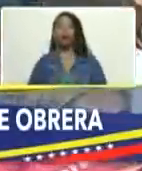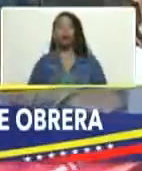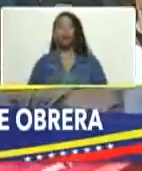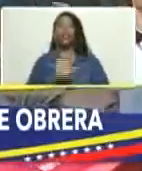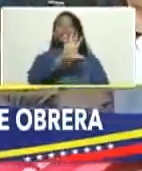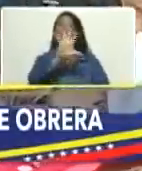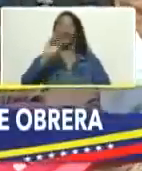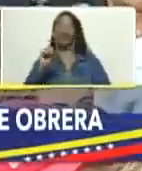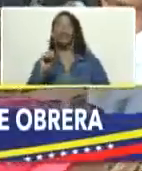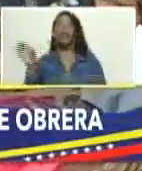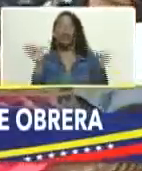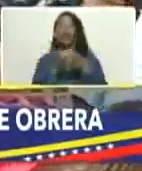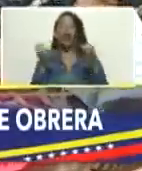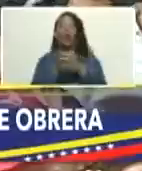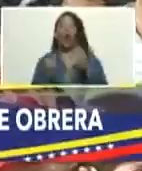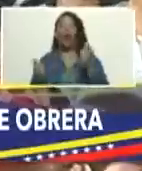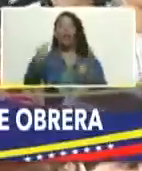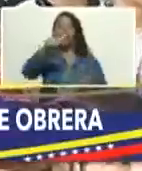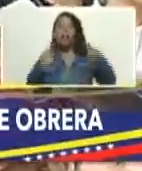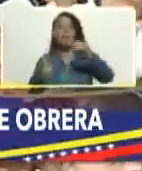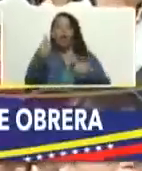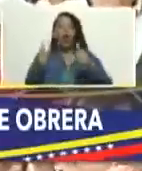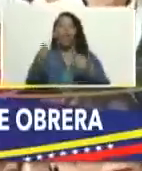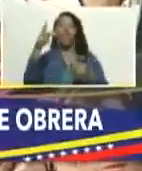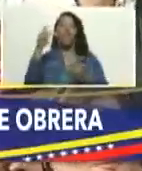50 del sector químico-farmacéutico,